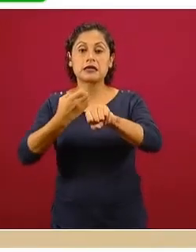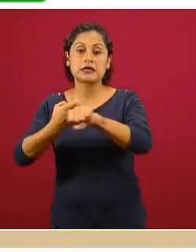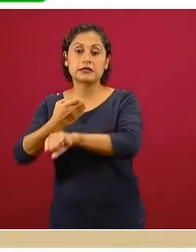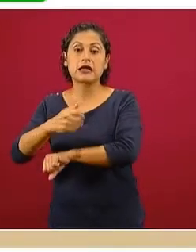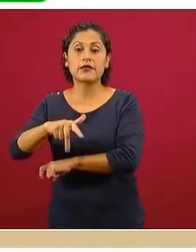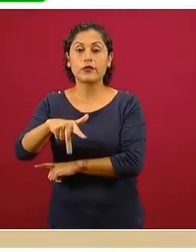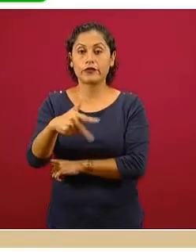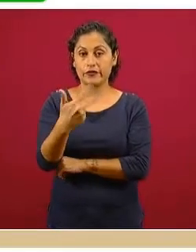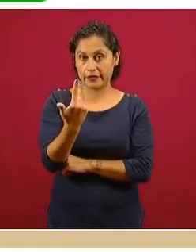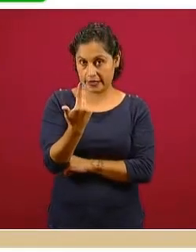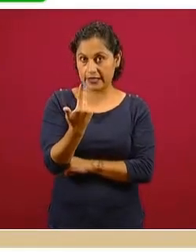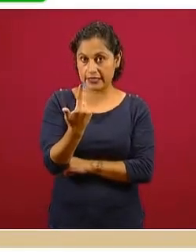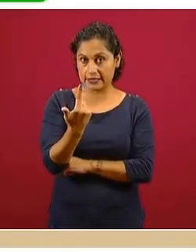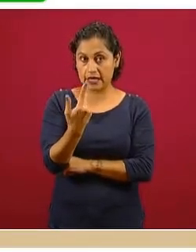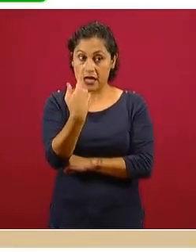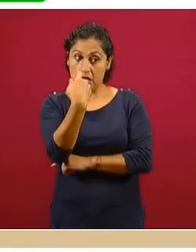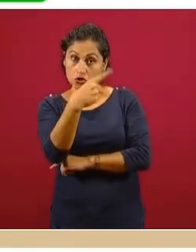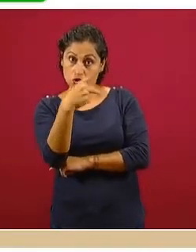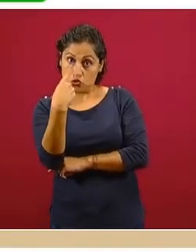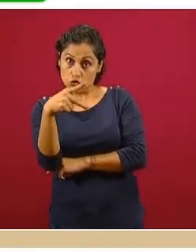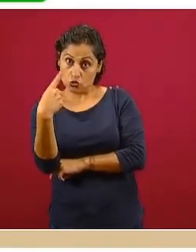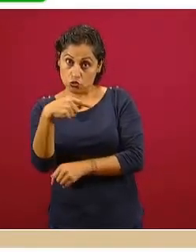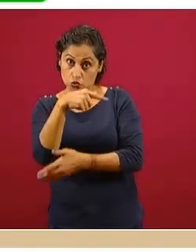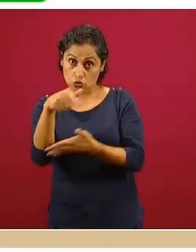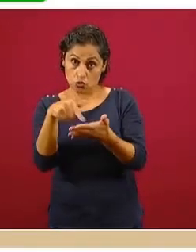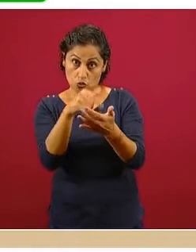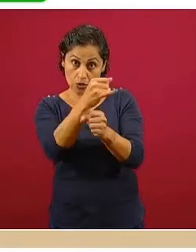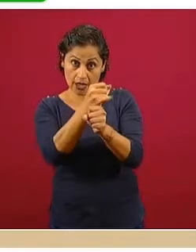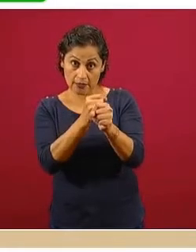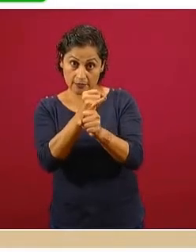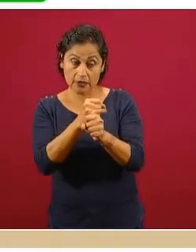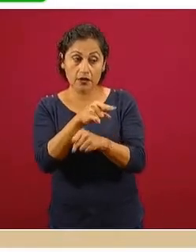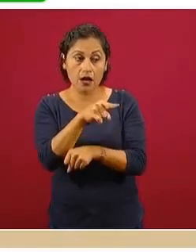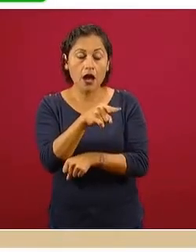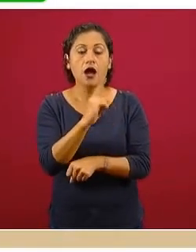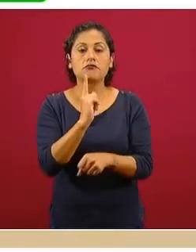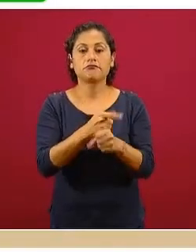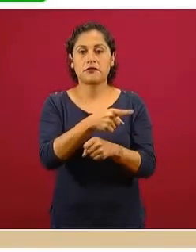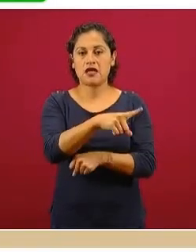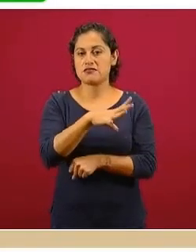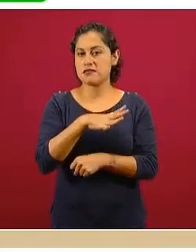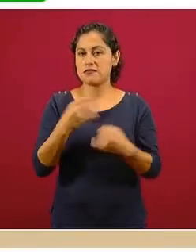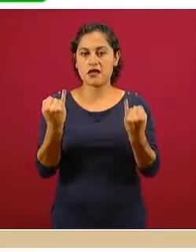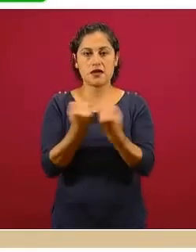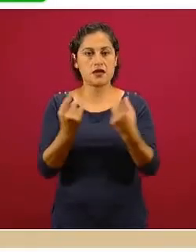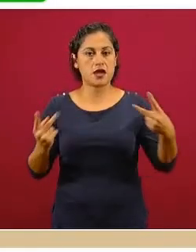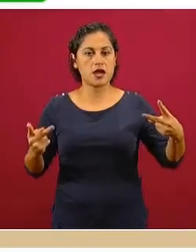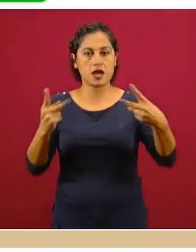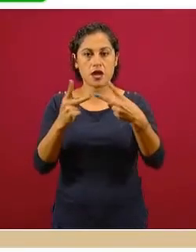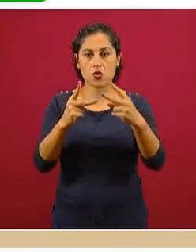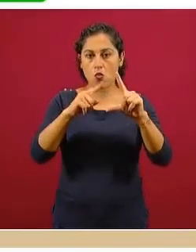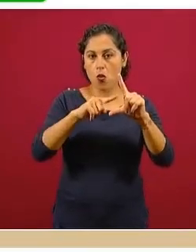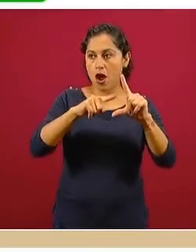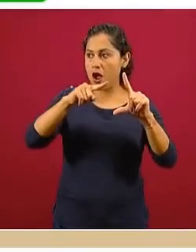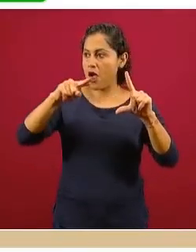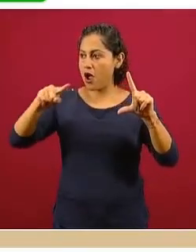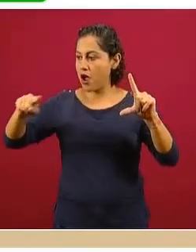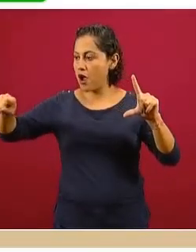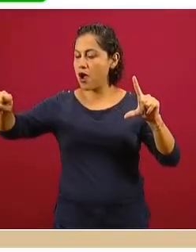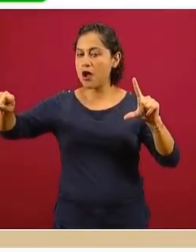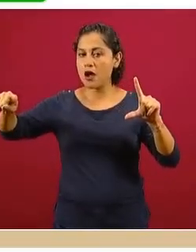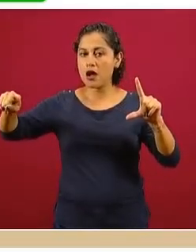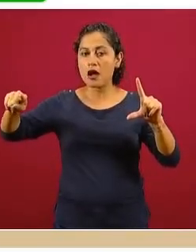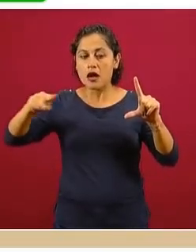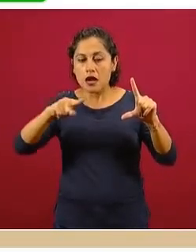en su panorama local tienen o una meseta o tienen una curva que todavía es ascendente, que puede